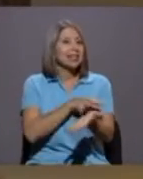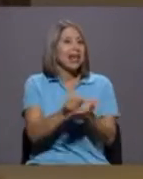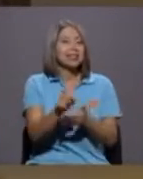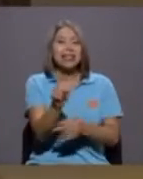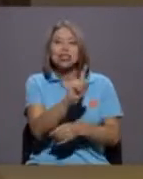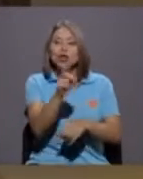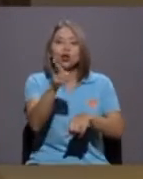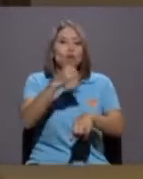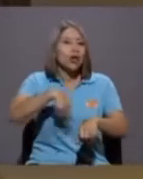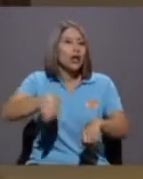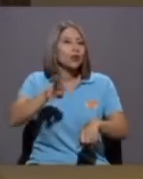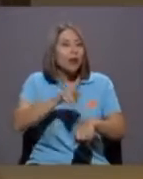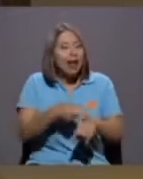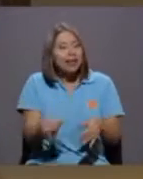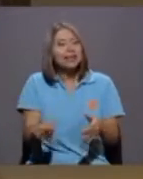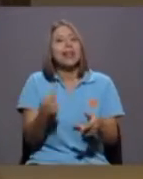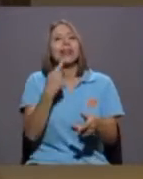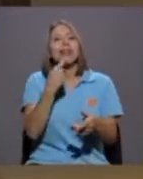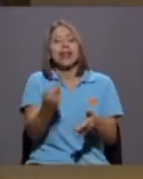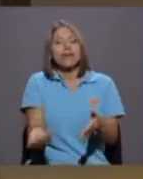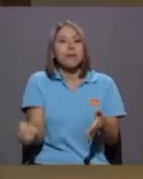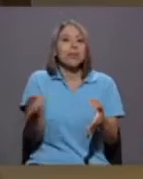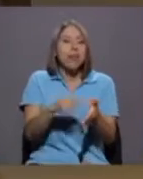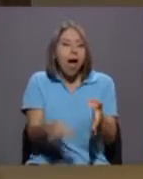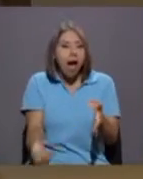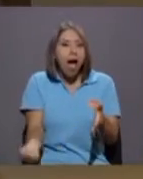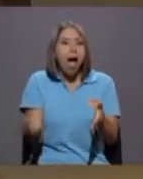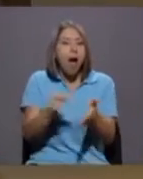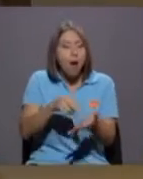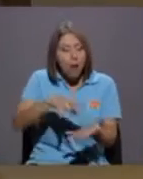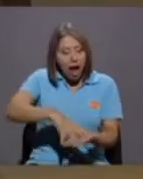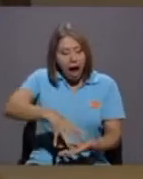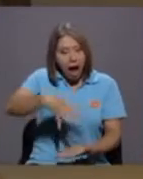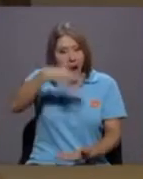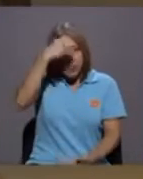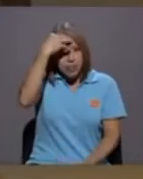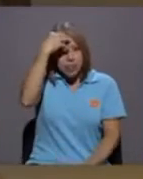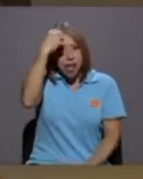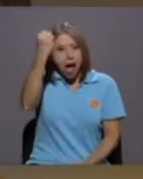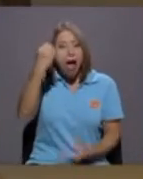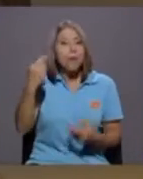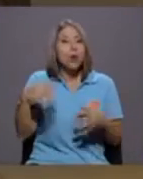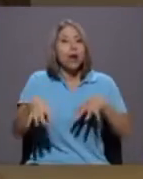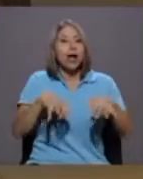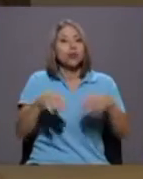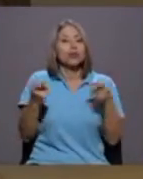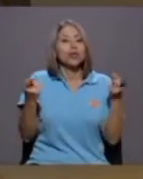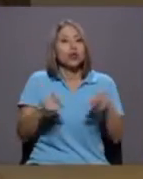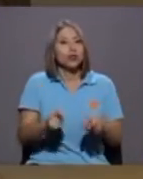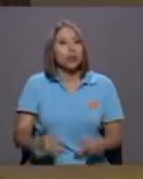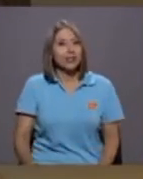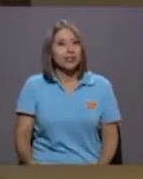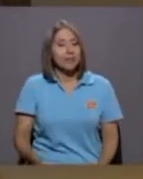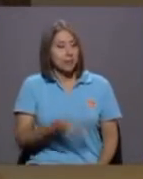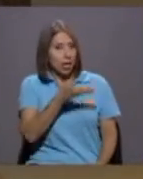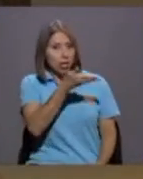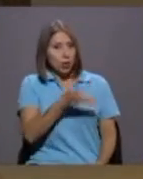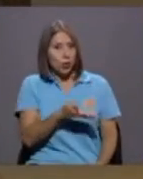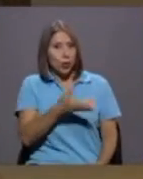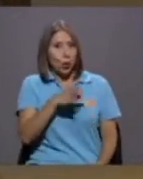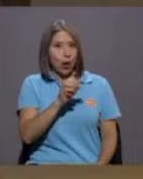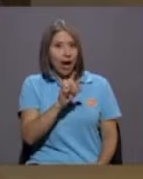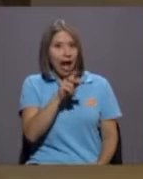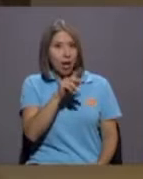naturales. Repitámoslo y aprendámoslo y actuemos en consecuencia. Y don Carlos hace